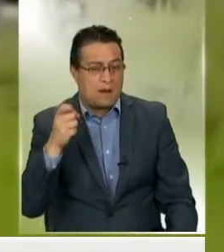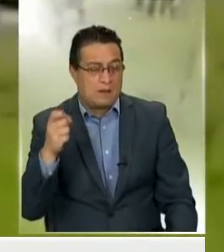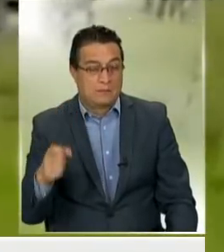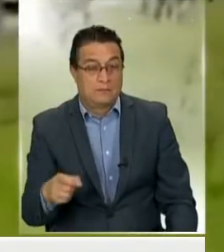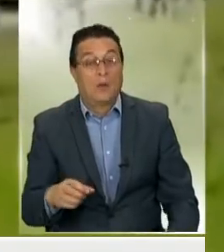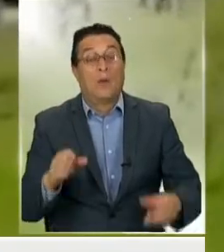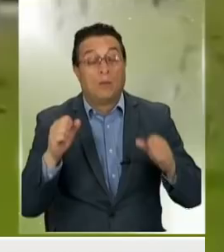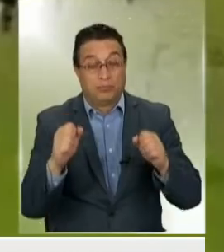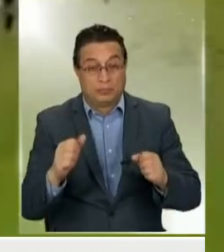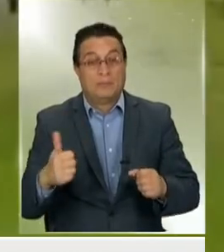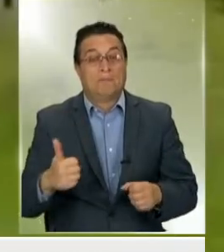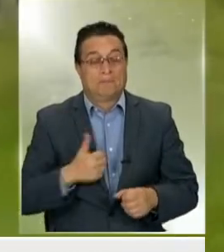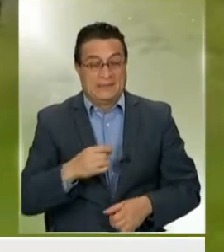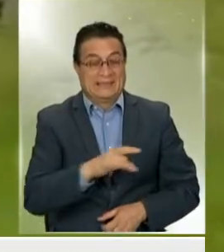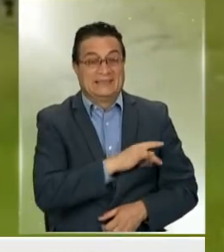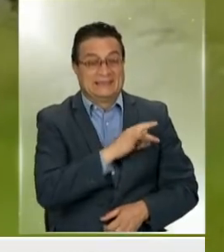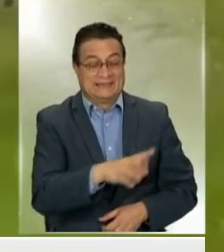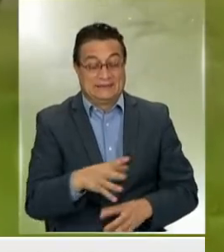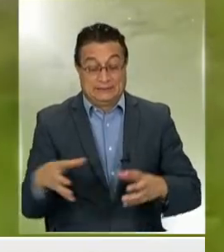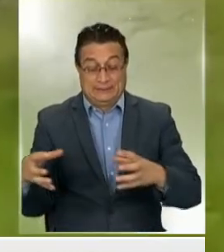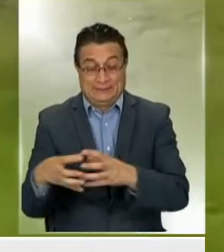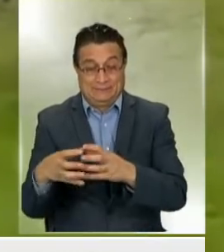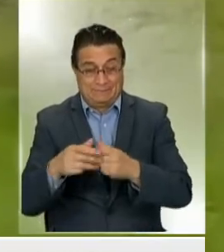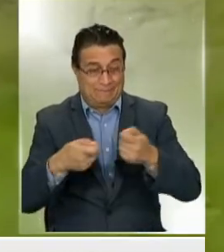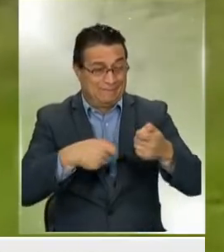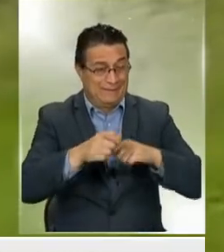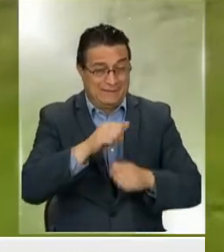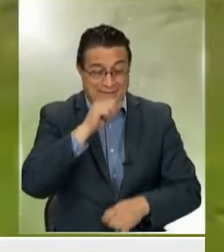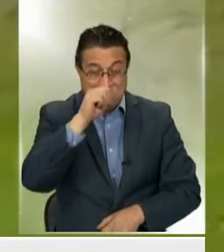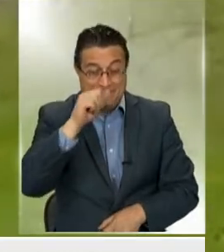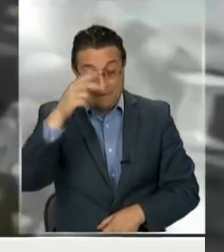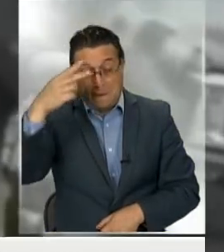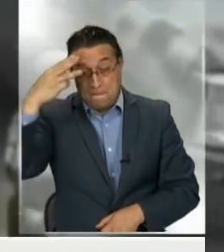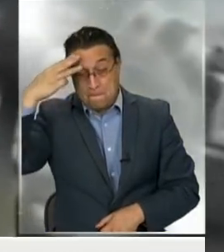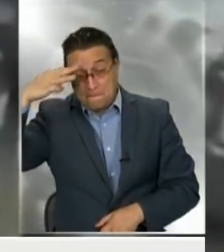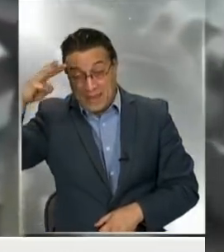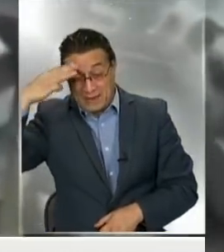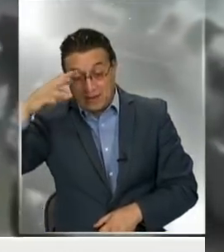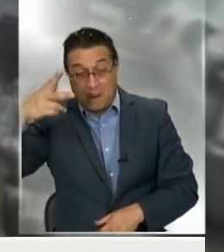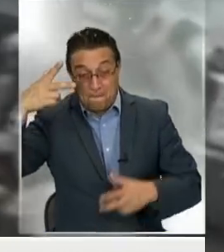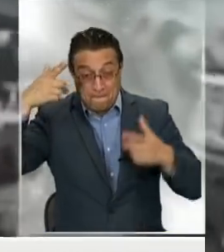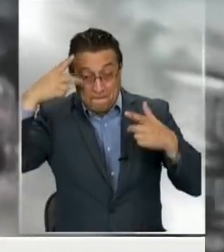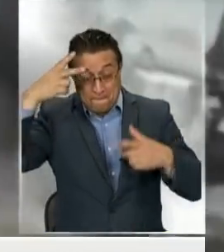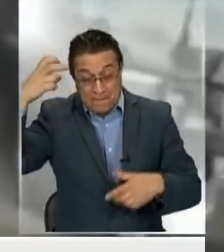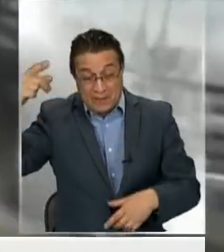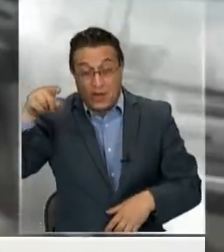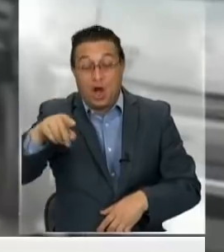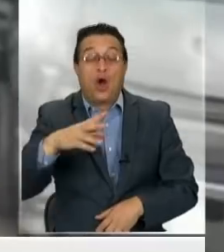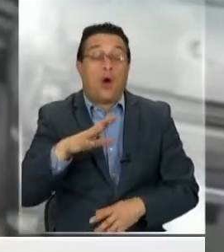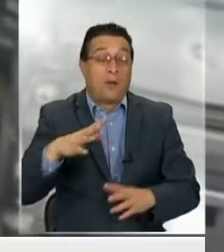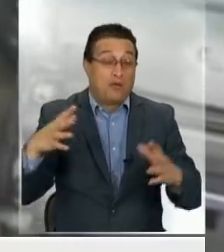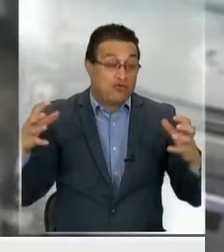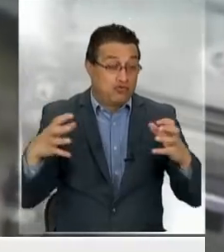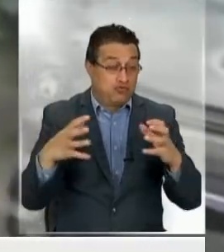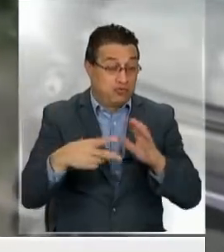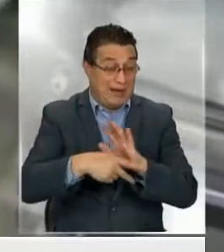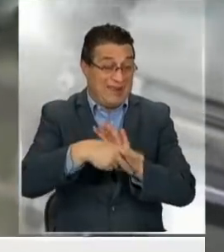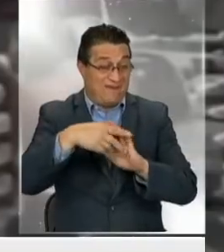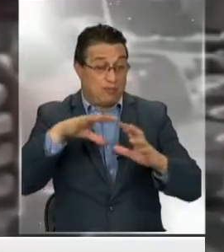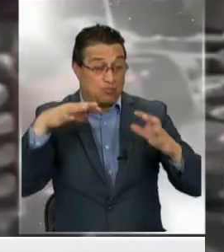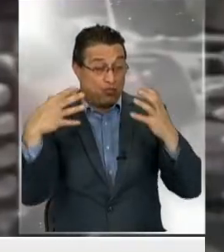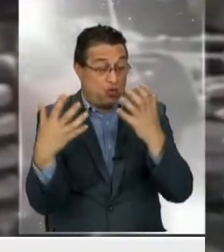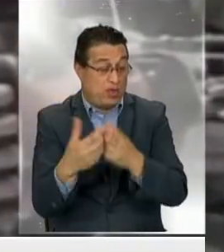La posible presencia en Chile de uno de los carteles narcotraficantes de México más peligrosos y violentos a nivel mundial es una alerta que